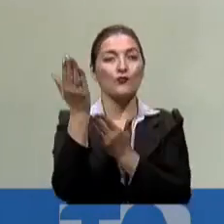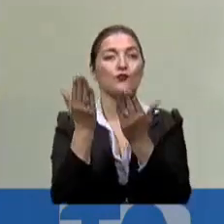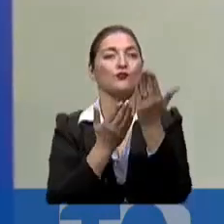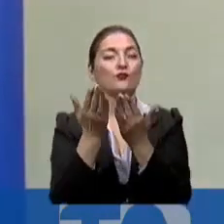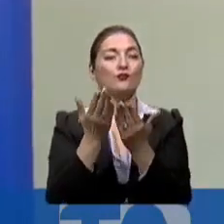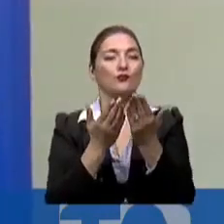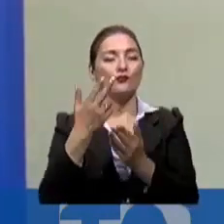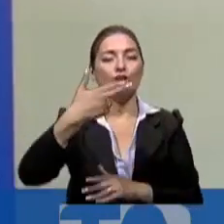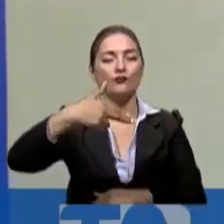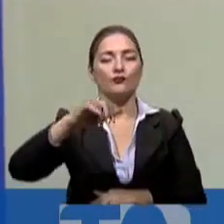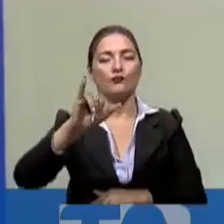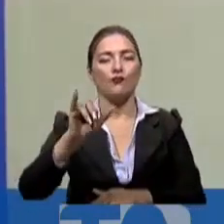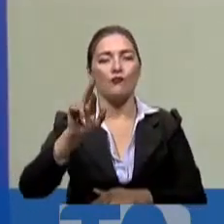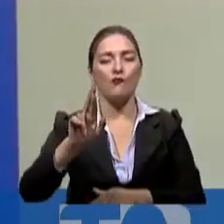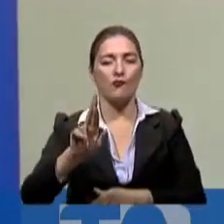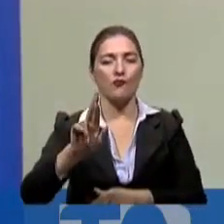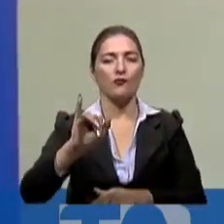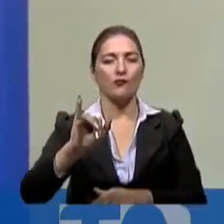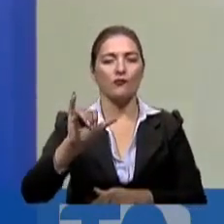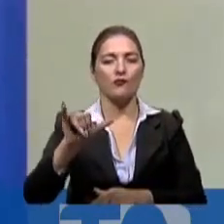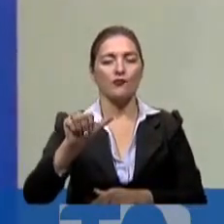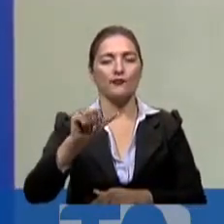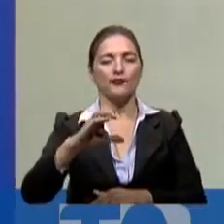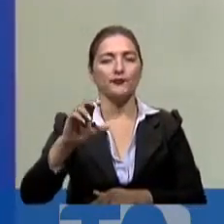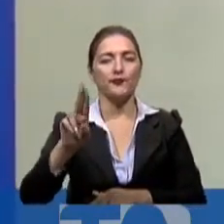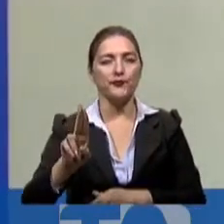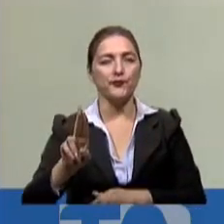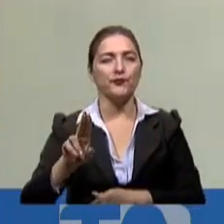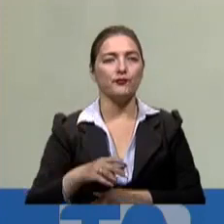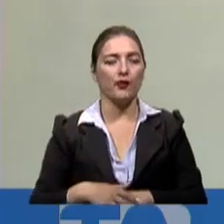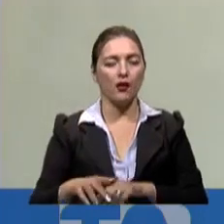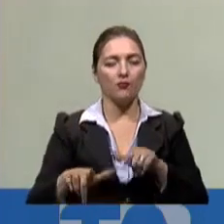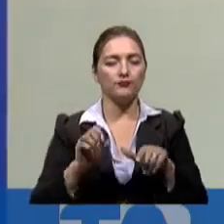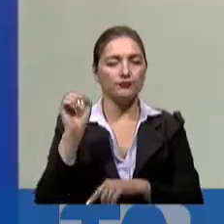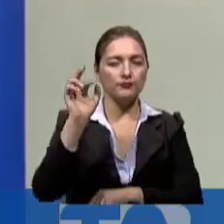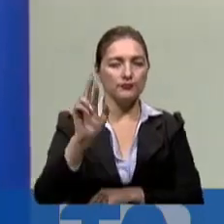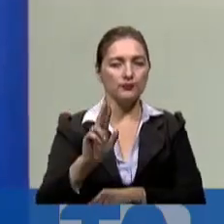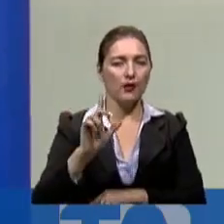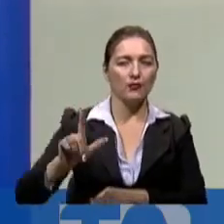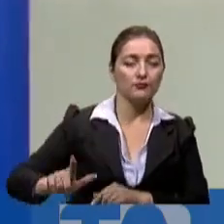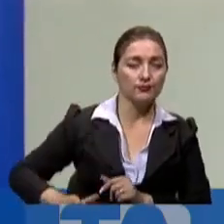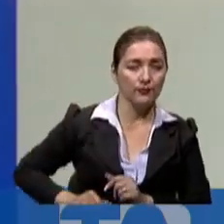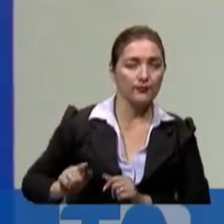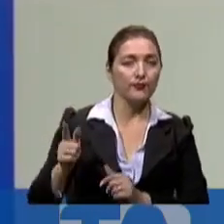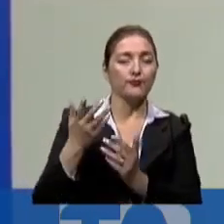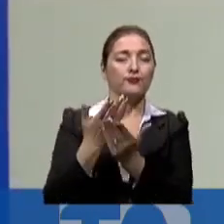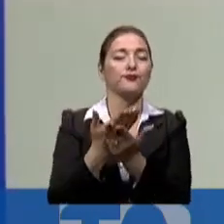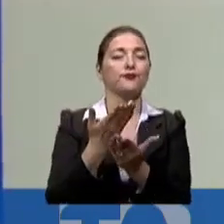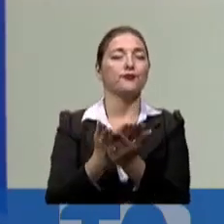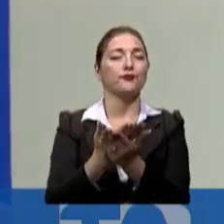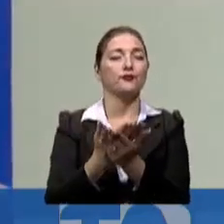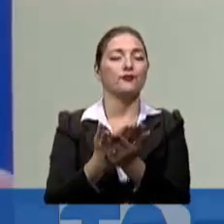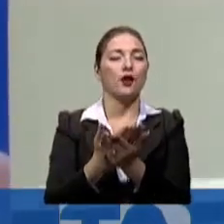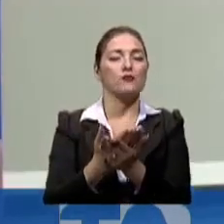estamos en chiriyacu y justamente ahora Estamos en la unidad de salud Sur esta es una iniciativa también que la ha